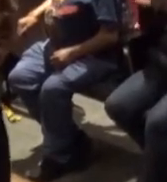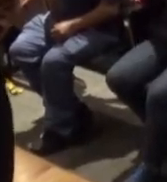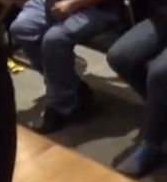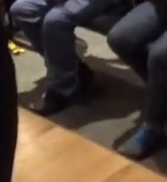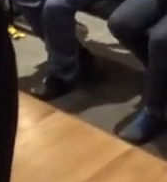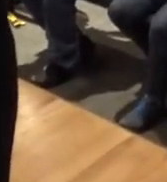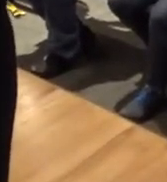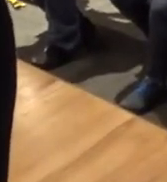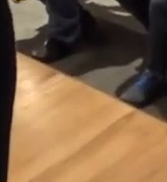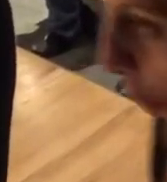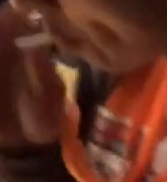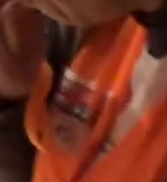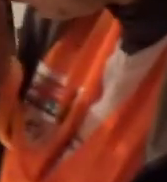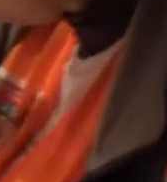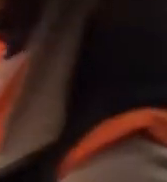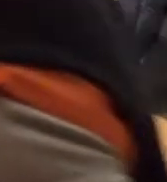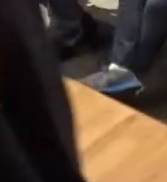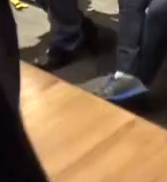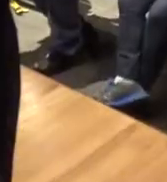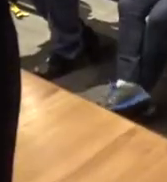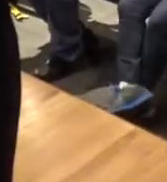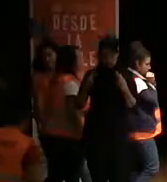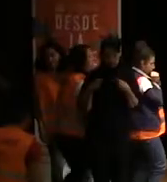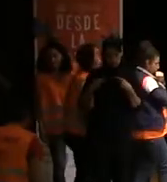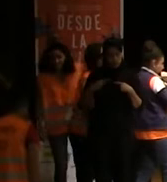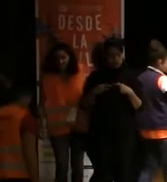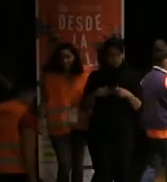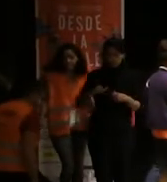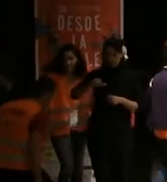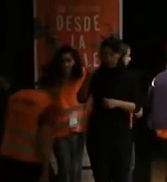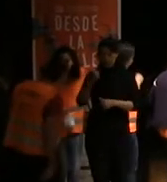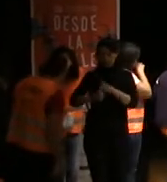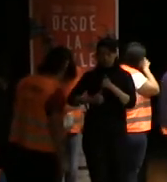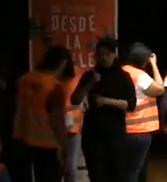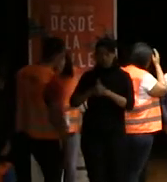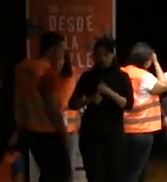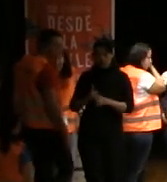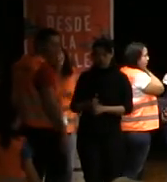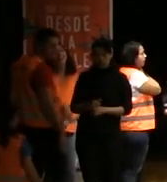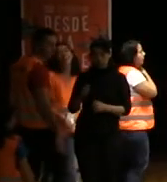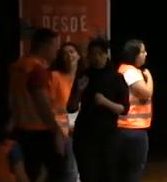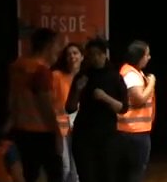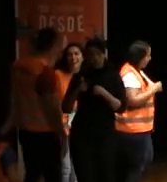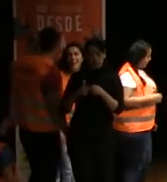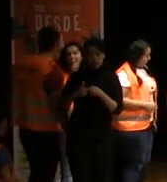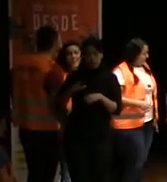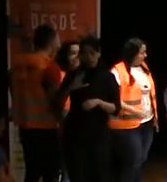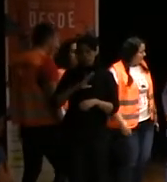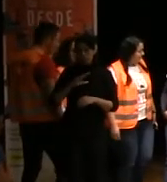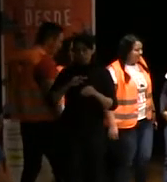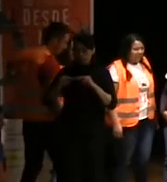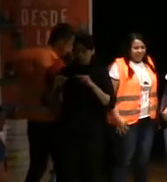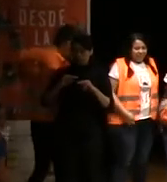este la verdad es que nos va a faltar mucha gente porque pensando en otras actividades en algunos casos todavía se hay movimiento